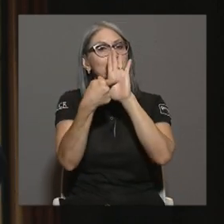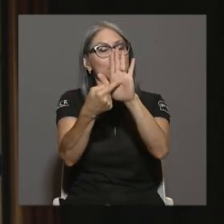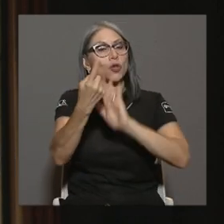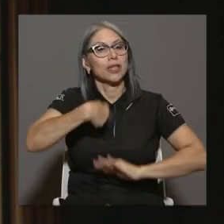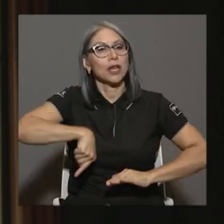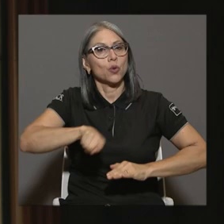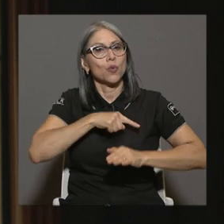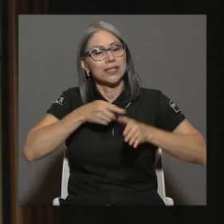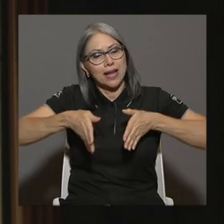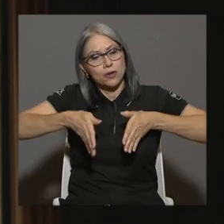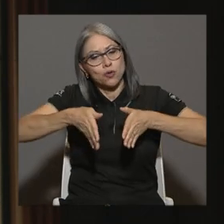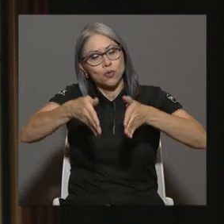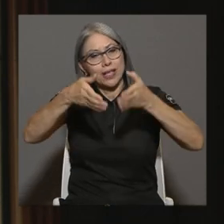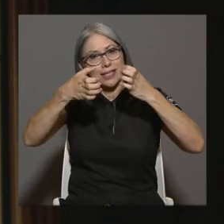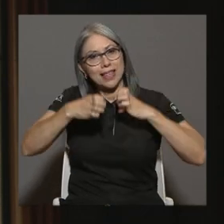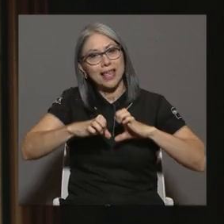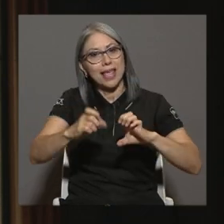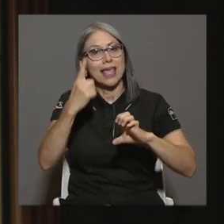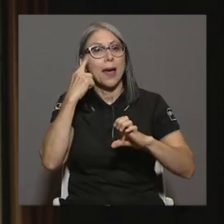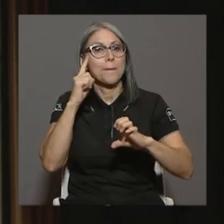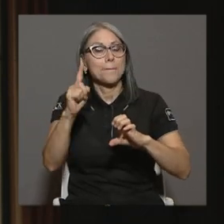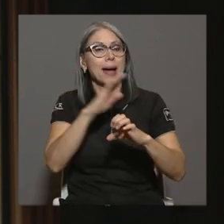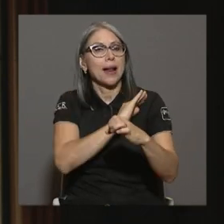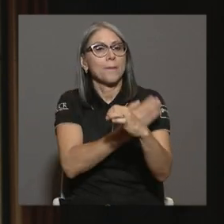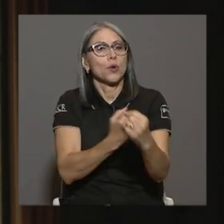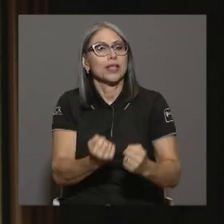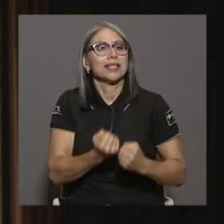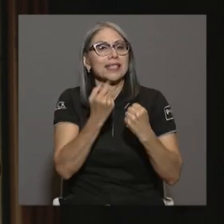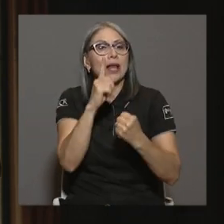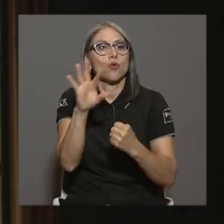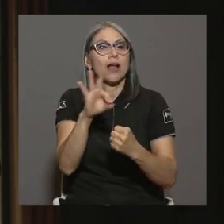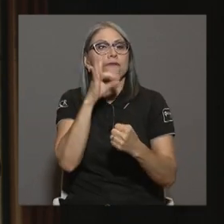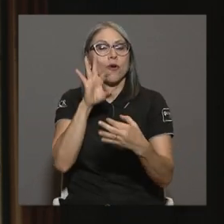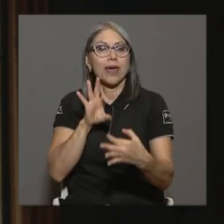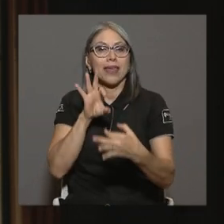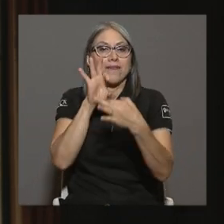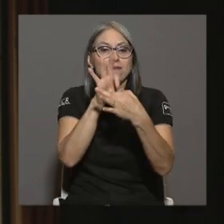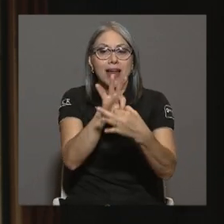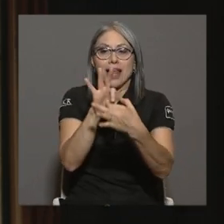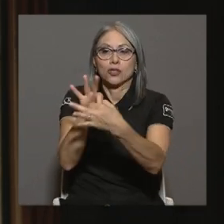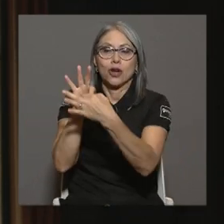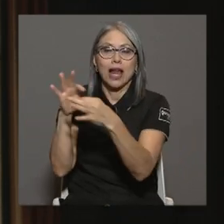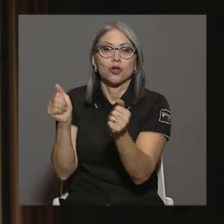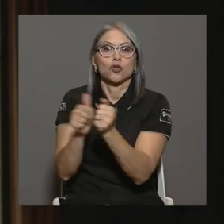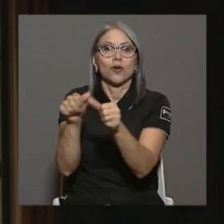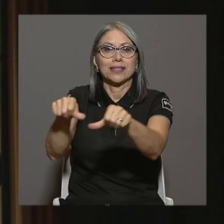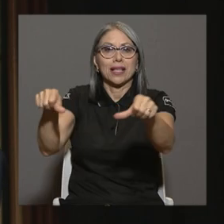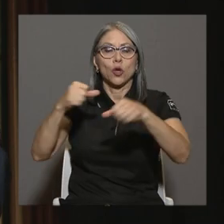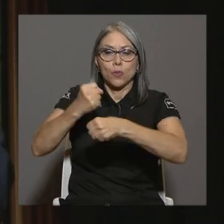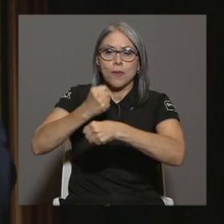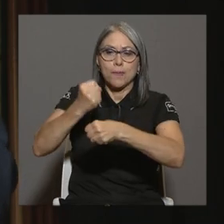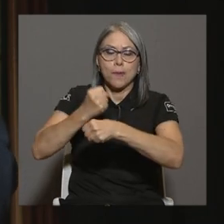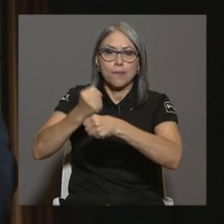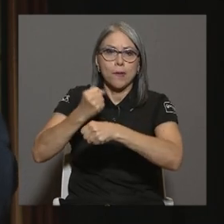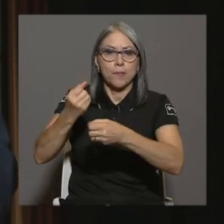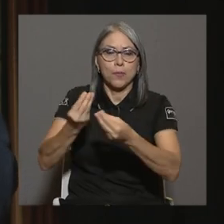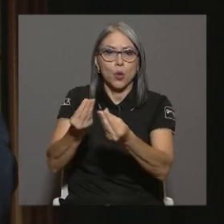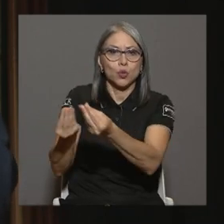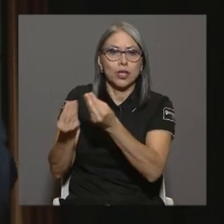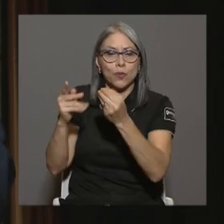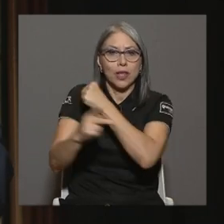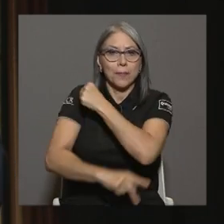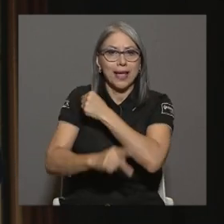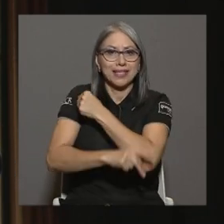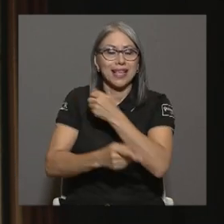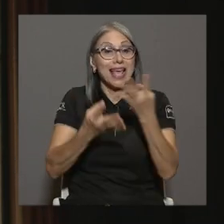estratégica para potenciar una forma de relacionarnos con el sector productivo del país, buscando actualizar a la institución